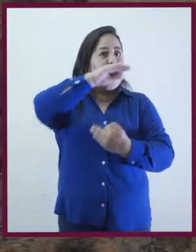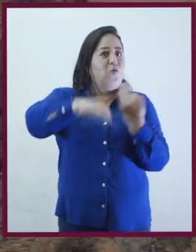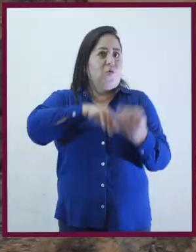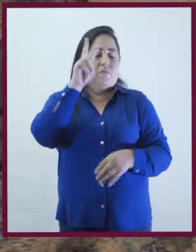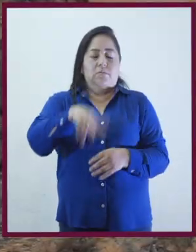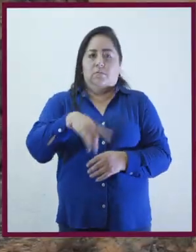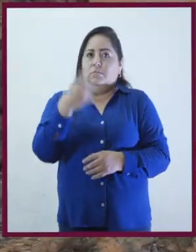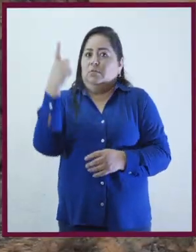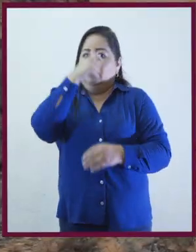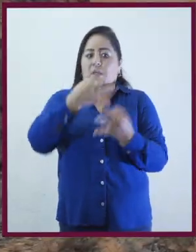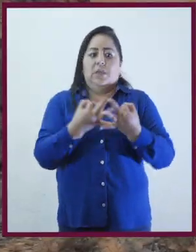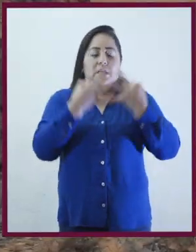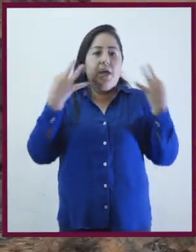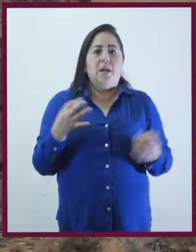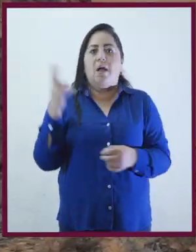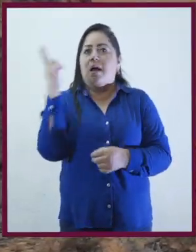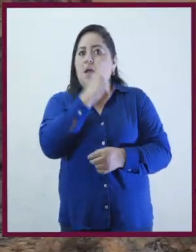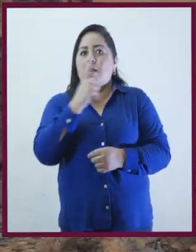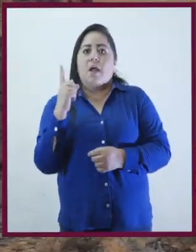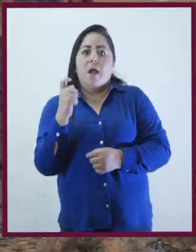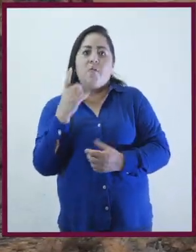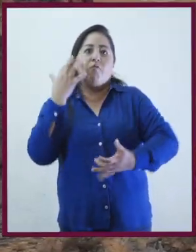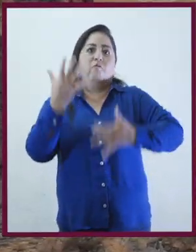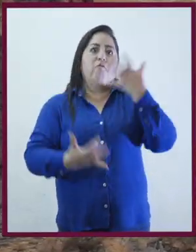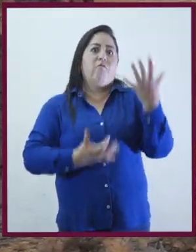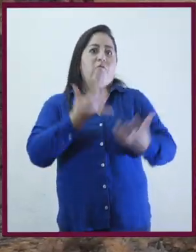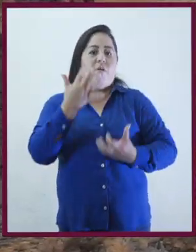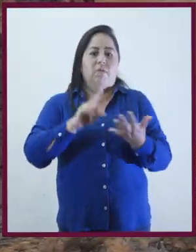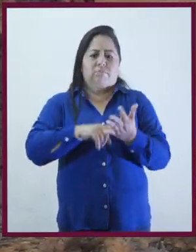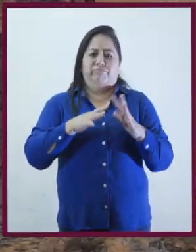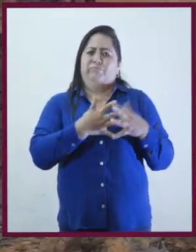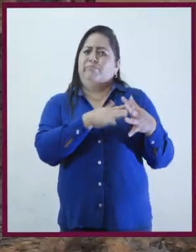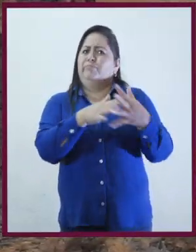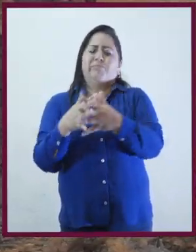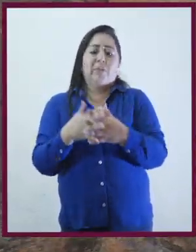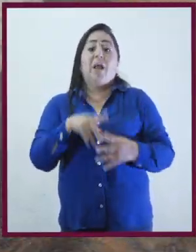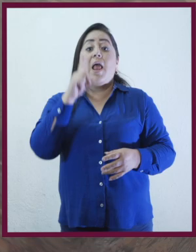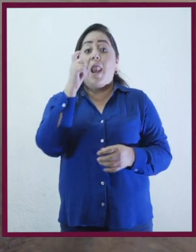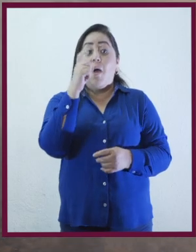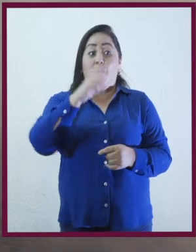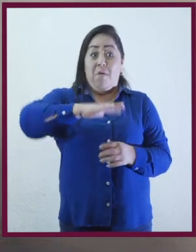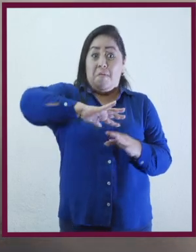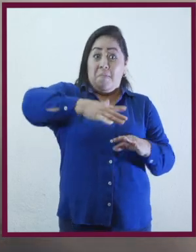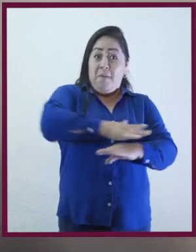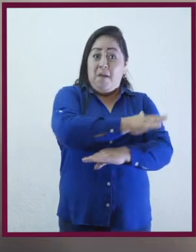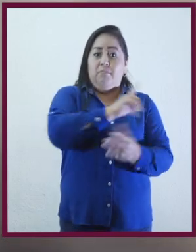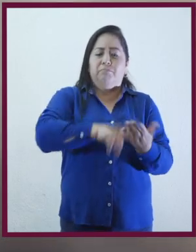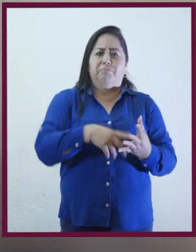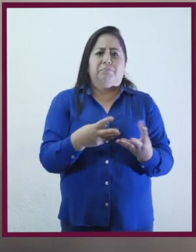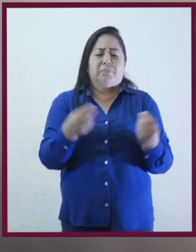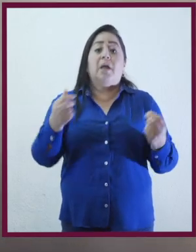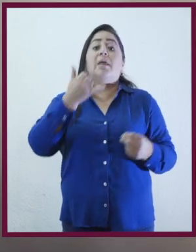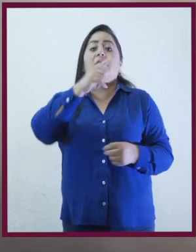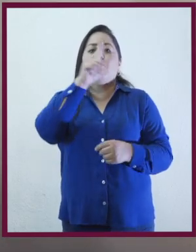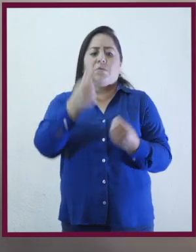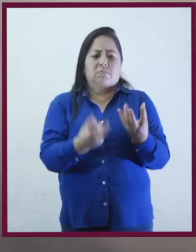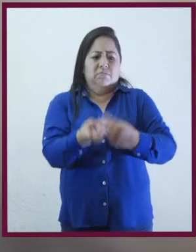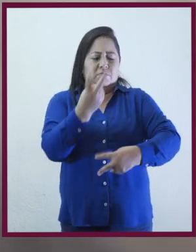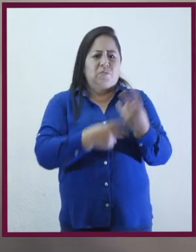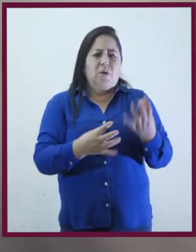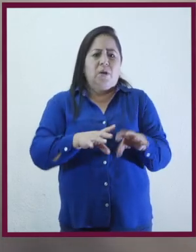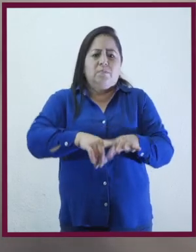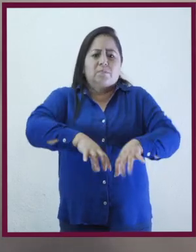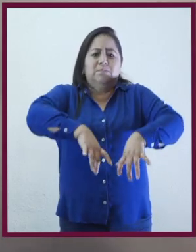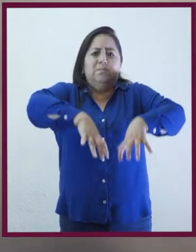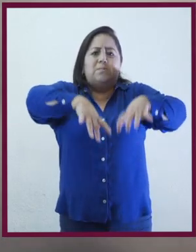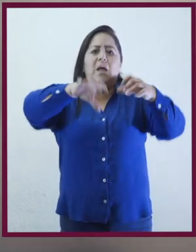caos. Tierra, aire, agua y fuego estaban revueltos. El agua del mar se batió, produjo espuma y esta